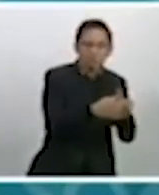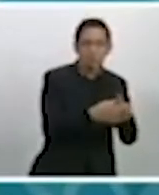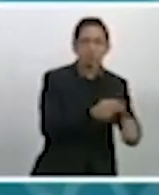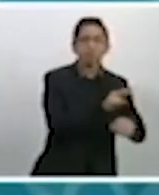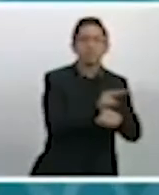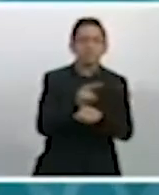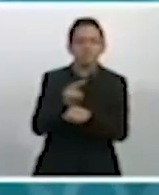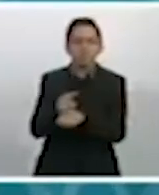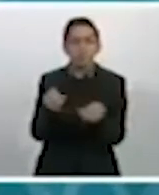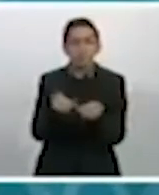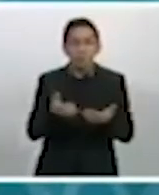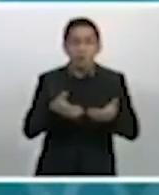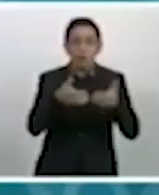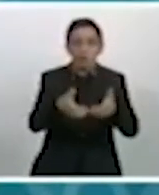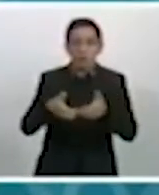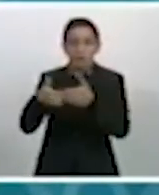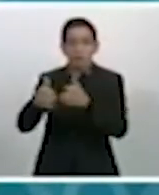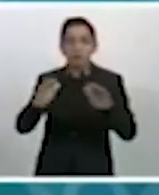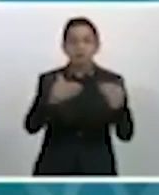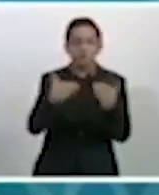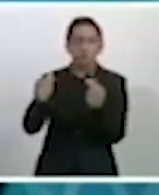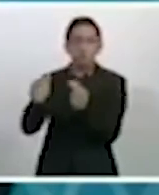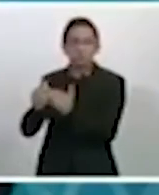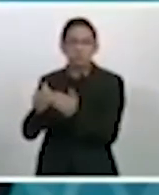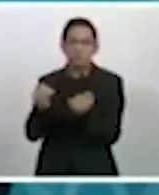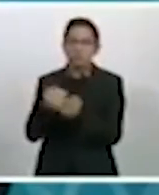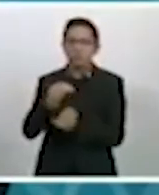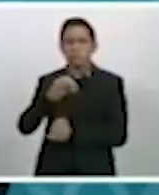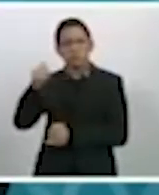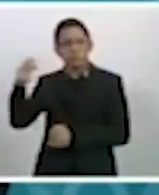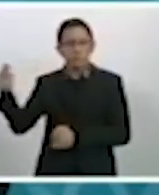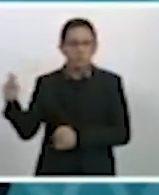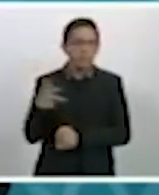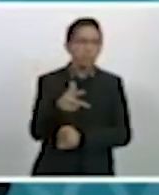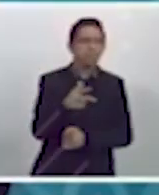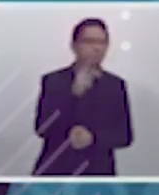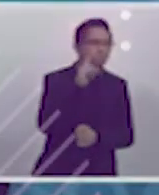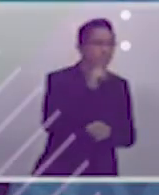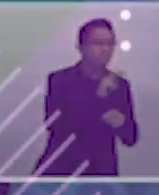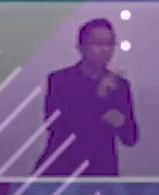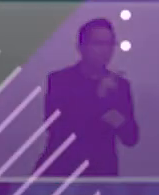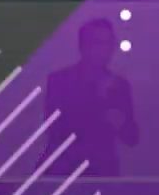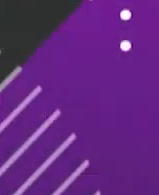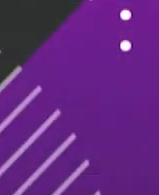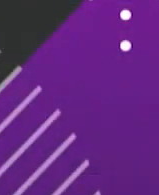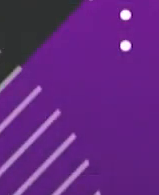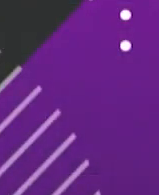y diversos operativos para limitar la circulación vial.